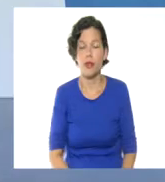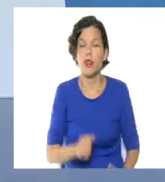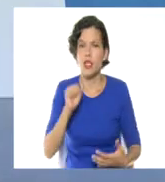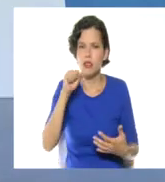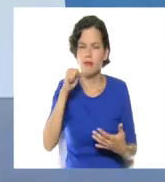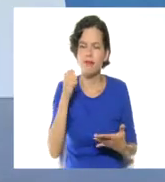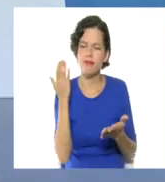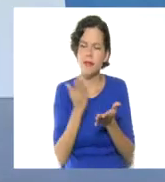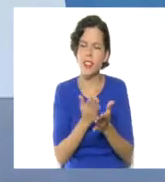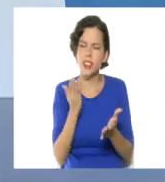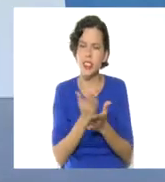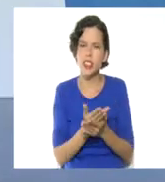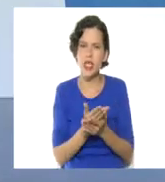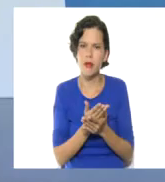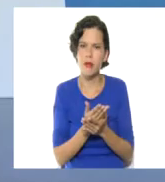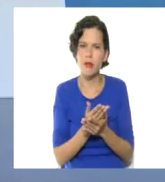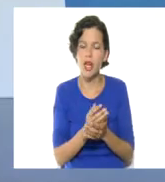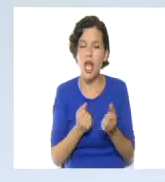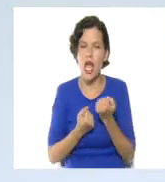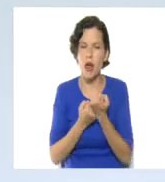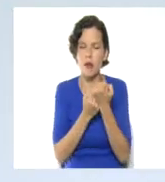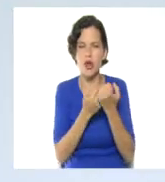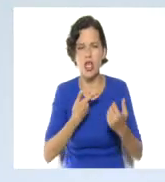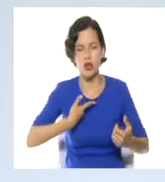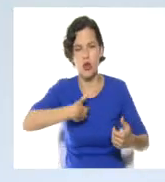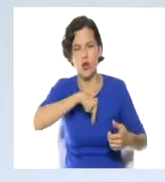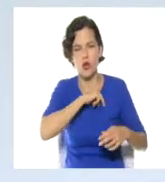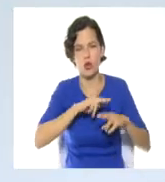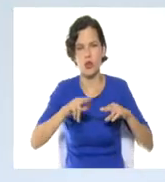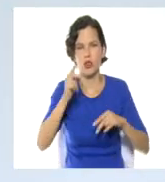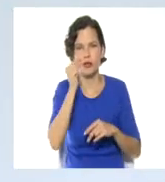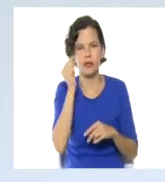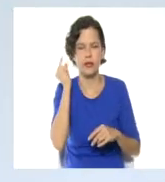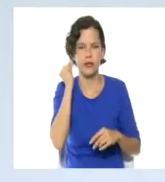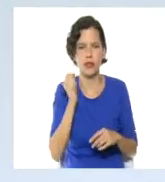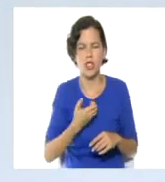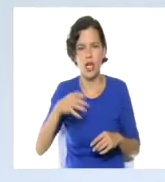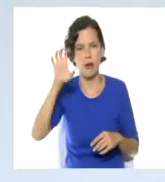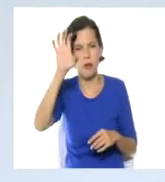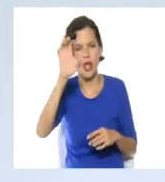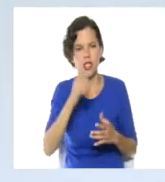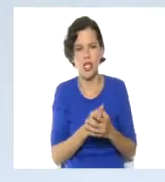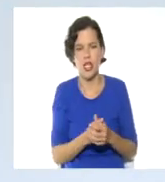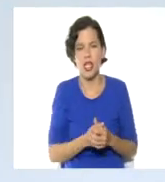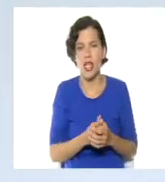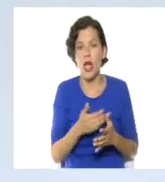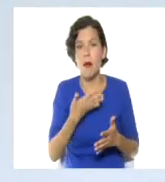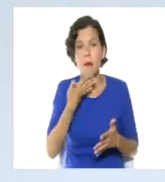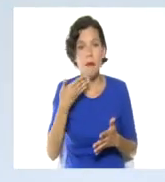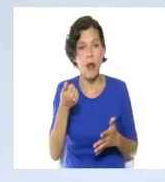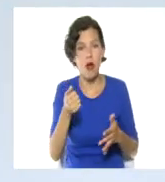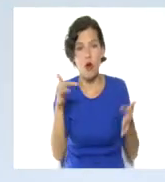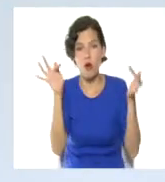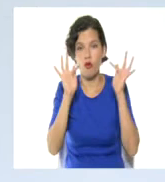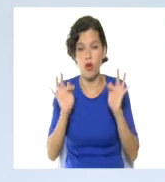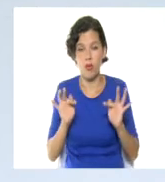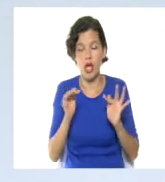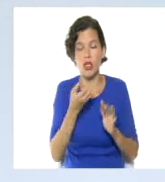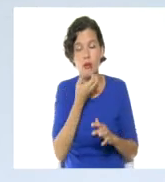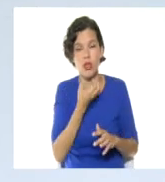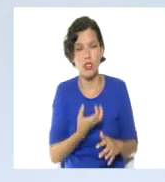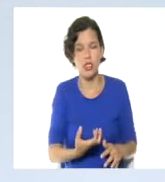sí, siempre apostando y apoyando a nuestros niños y a nuestras niñas de la patria de la mejor manera. Estamos en